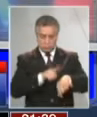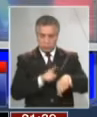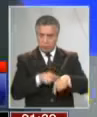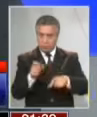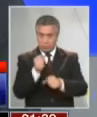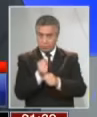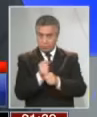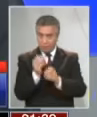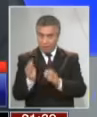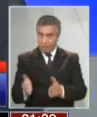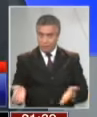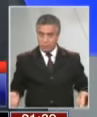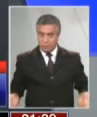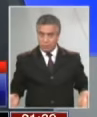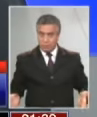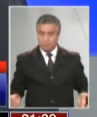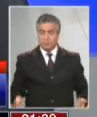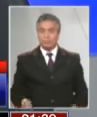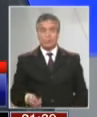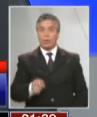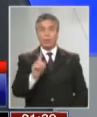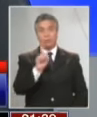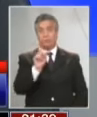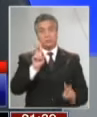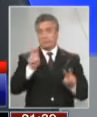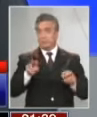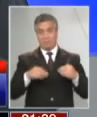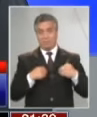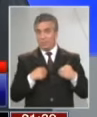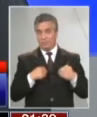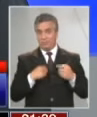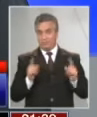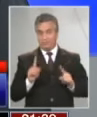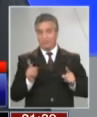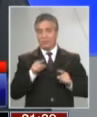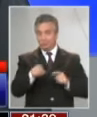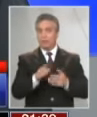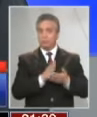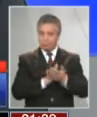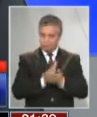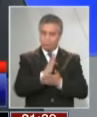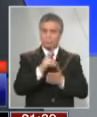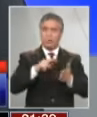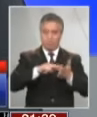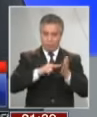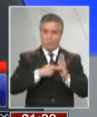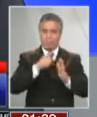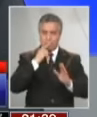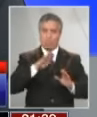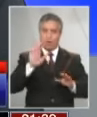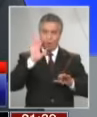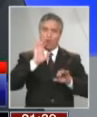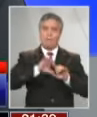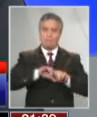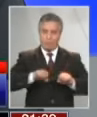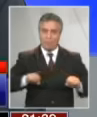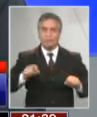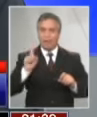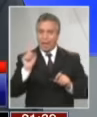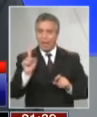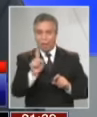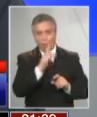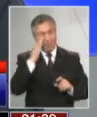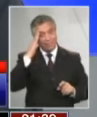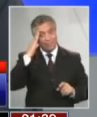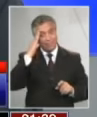trabajo? O sea, no es mi caso, por lo tanto yo creo que esto parte de un problema del compromiso de cómo cada uno entiende la